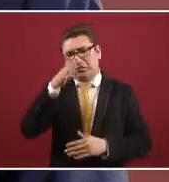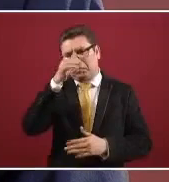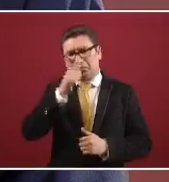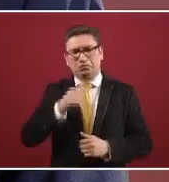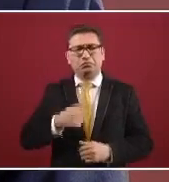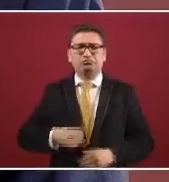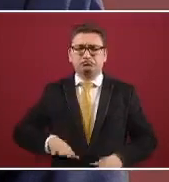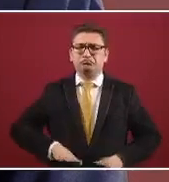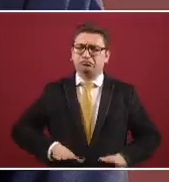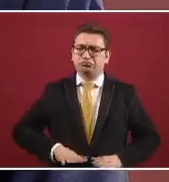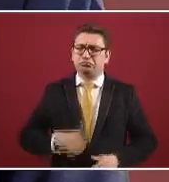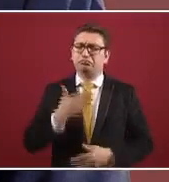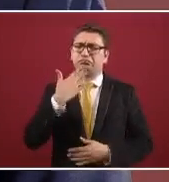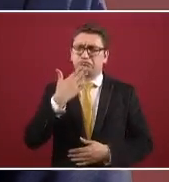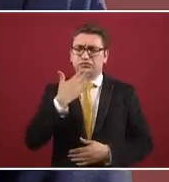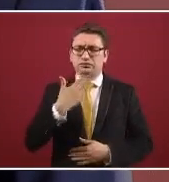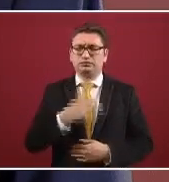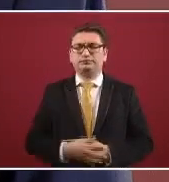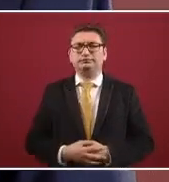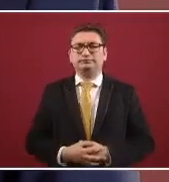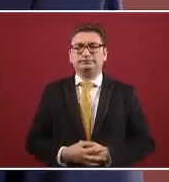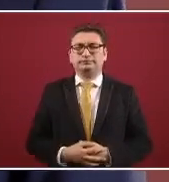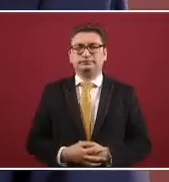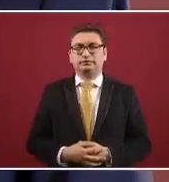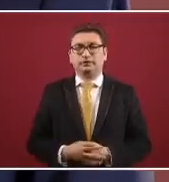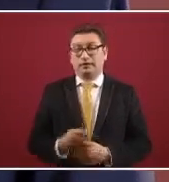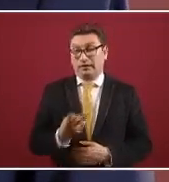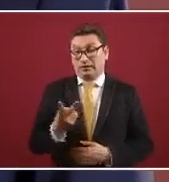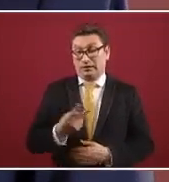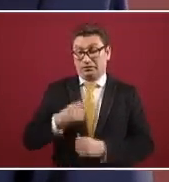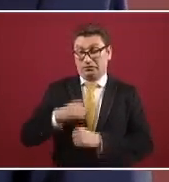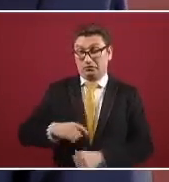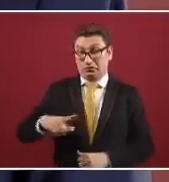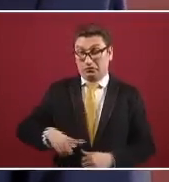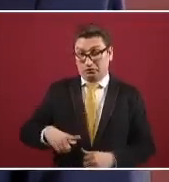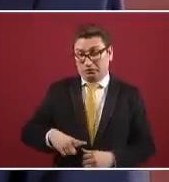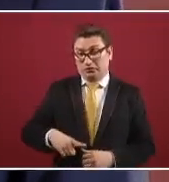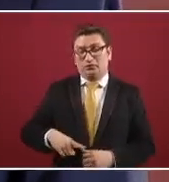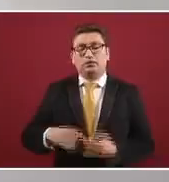actitud los dos gobiernos, y desde luego la gente también,